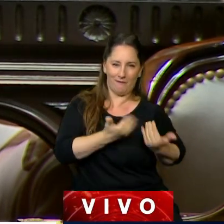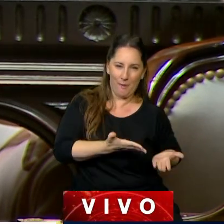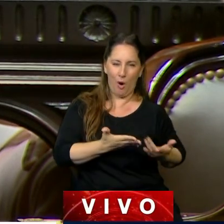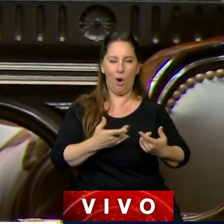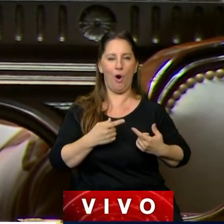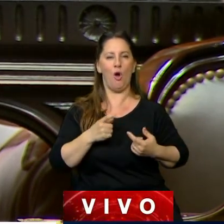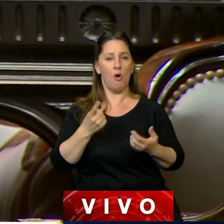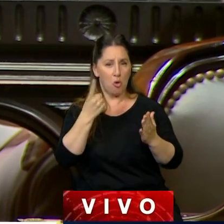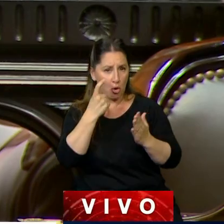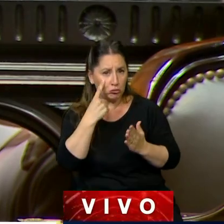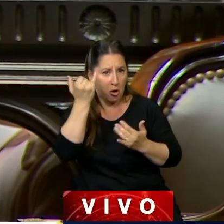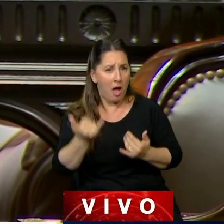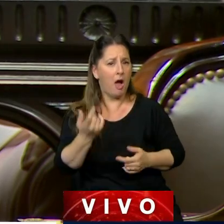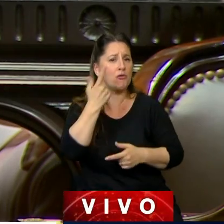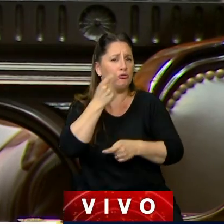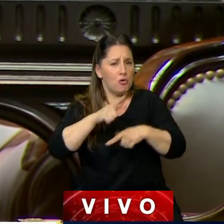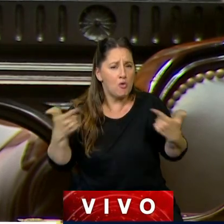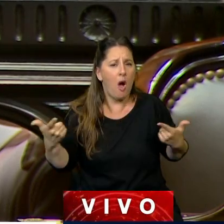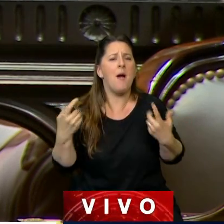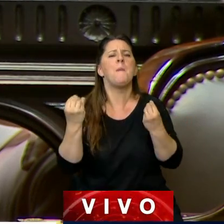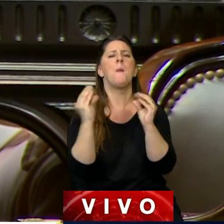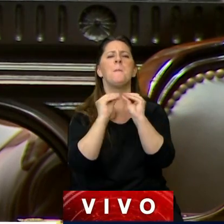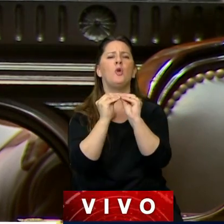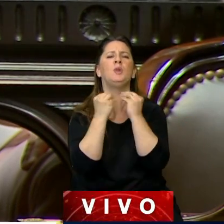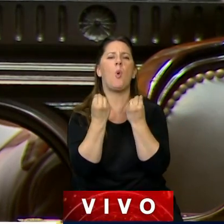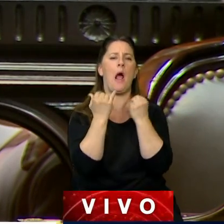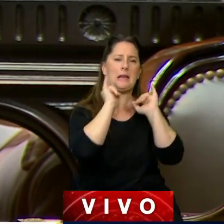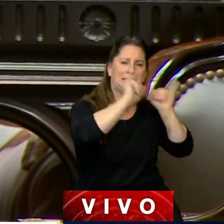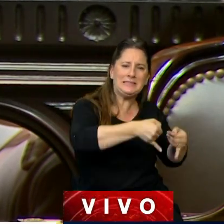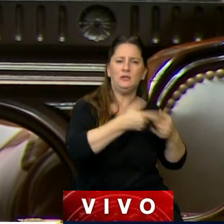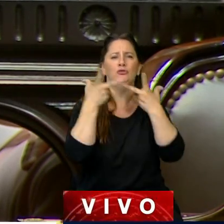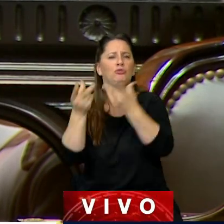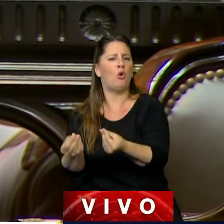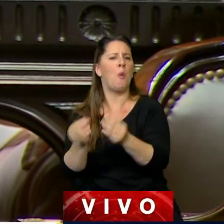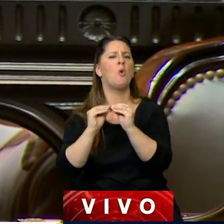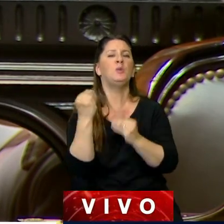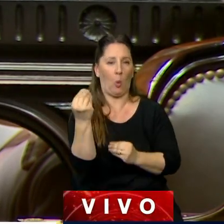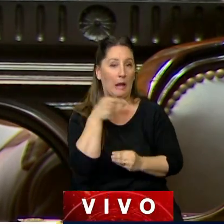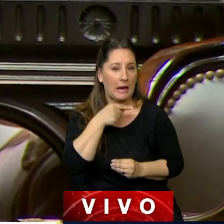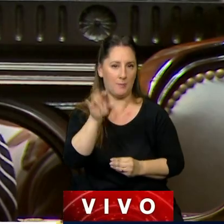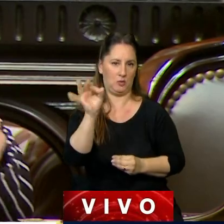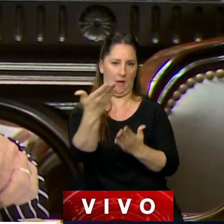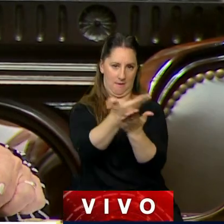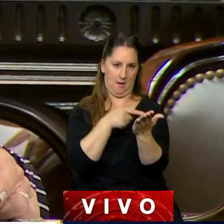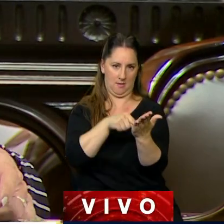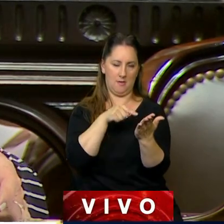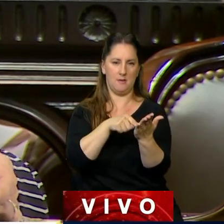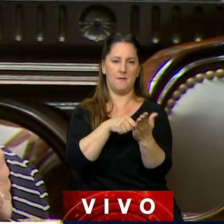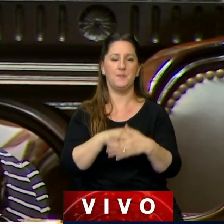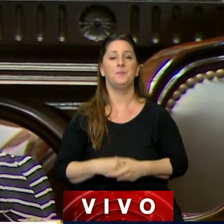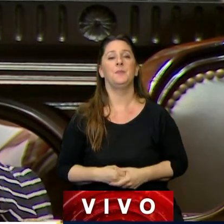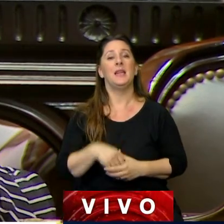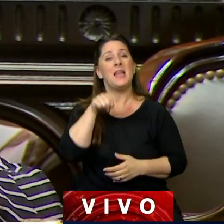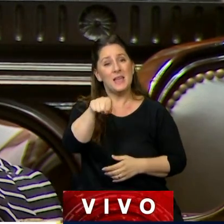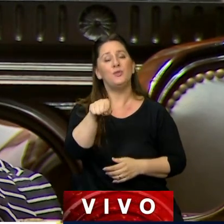hay control, si hay descontrol, o cuáles son las motivaciones por las cuales unas sí y otras no. Este